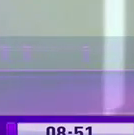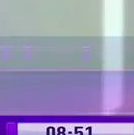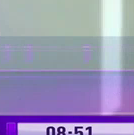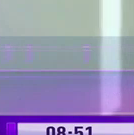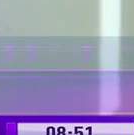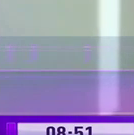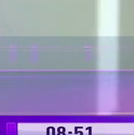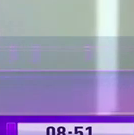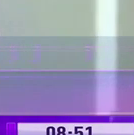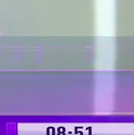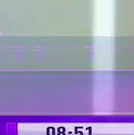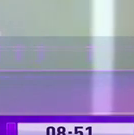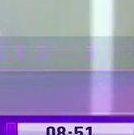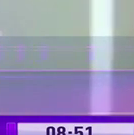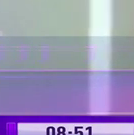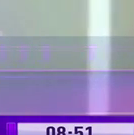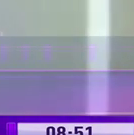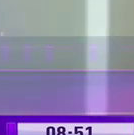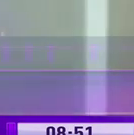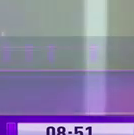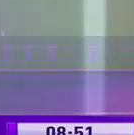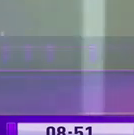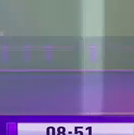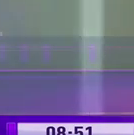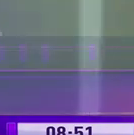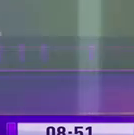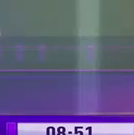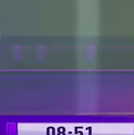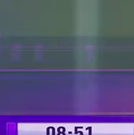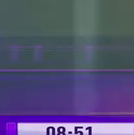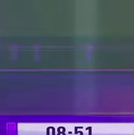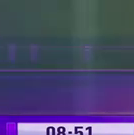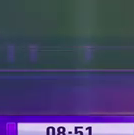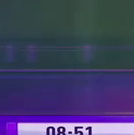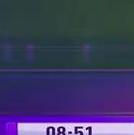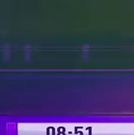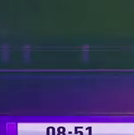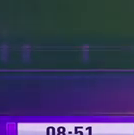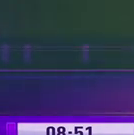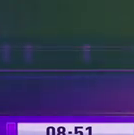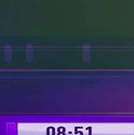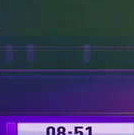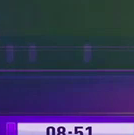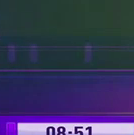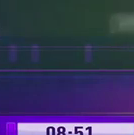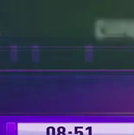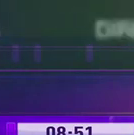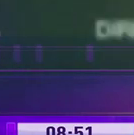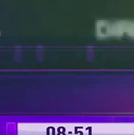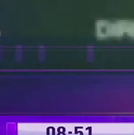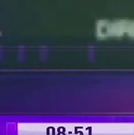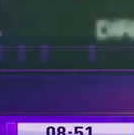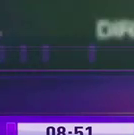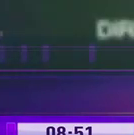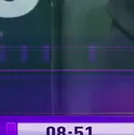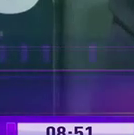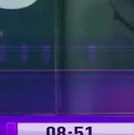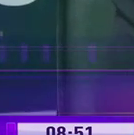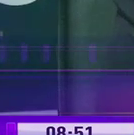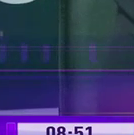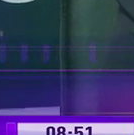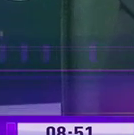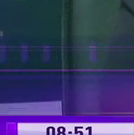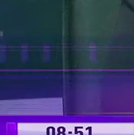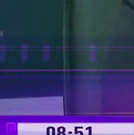identidad así que eso y más al retornar en el primer domicilio de la comunidad 8 ó 51 de la